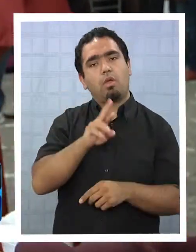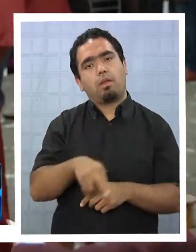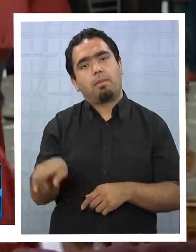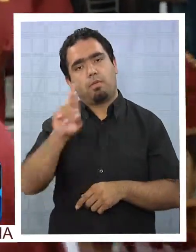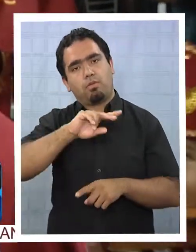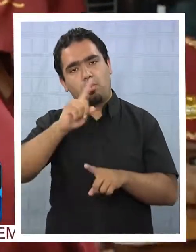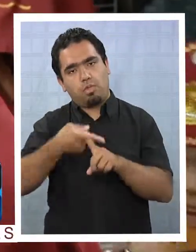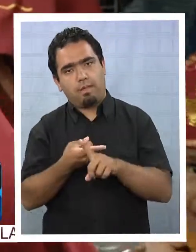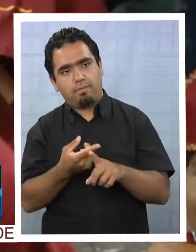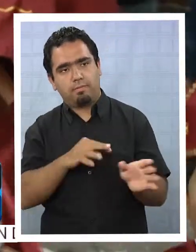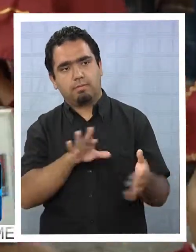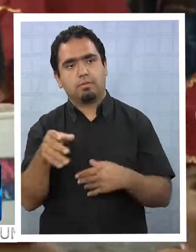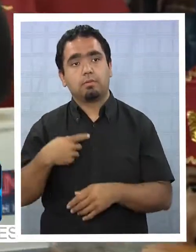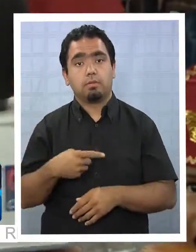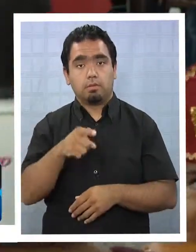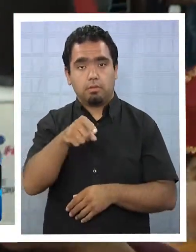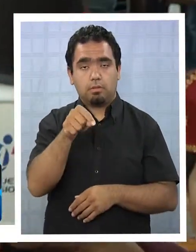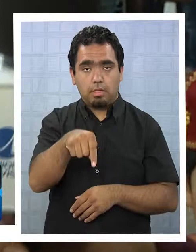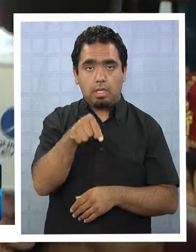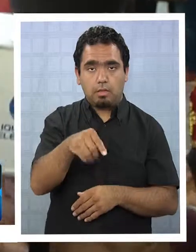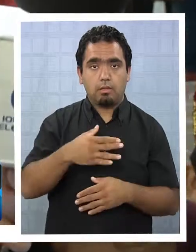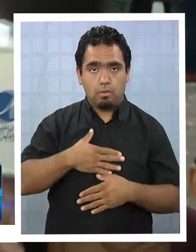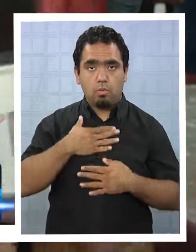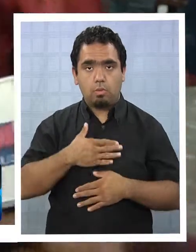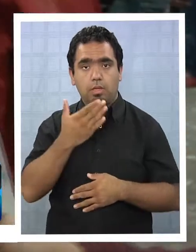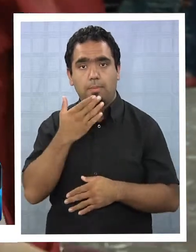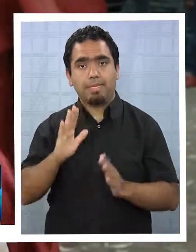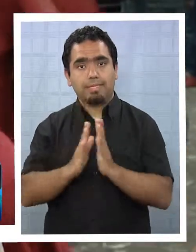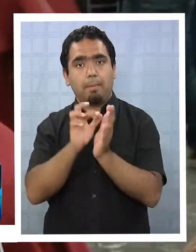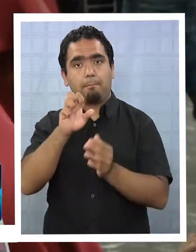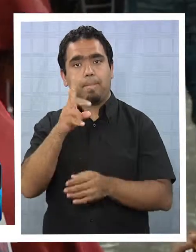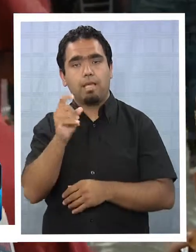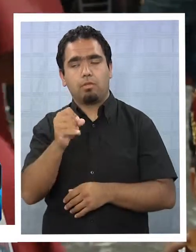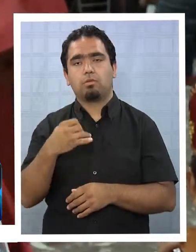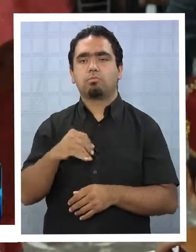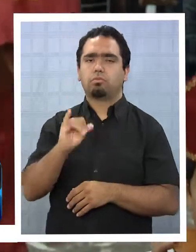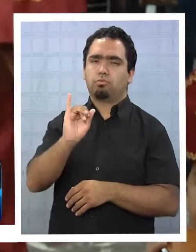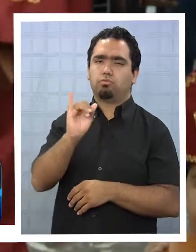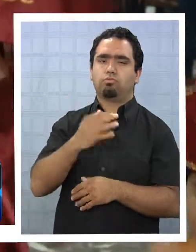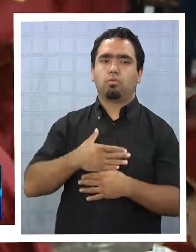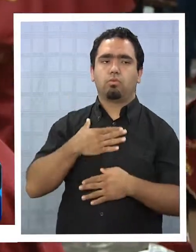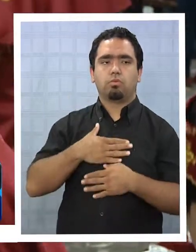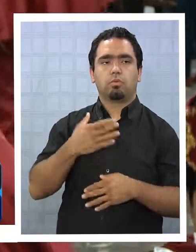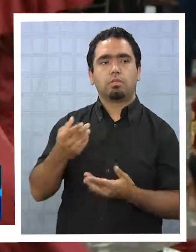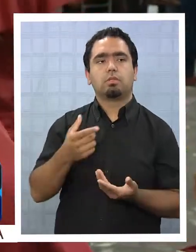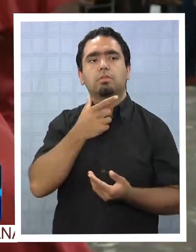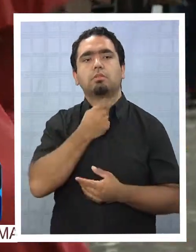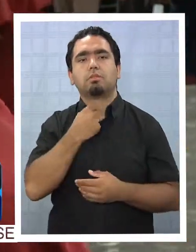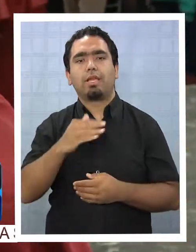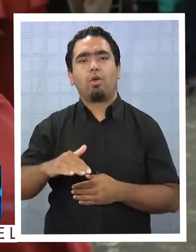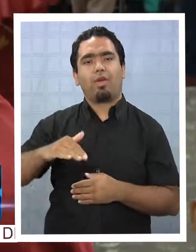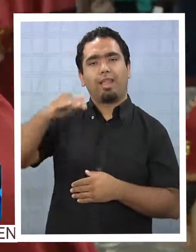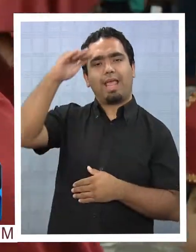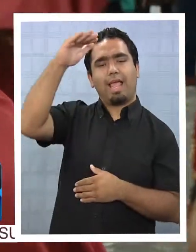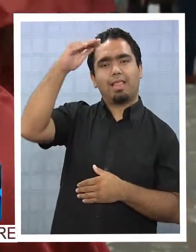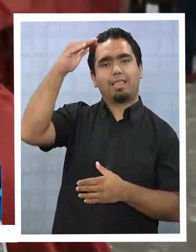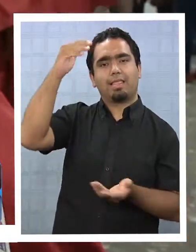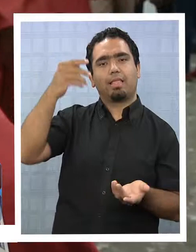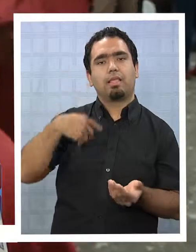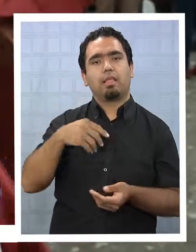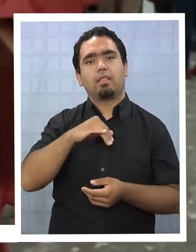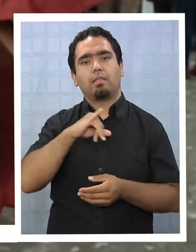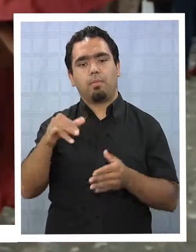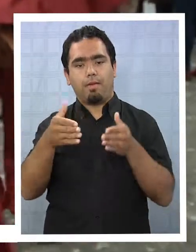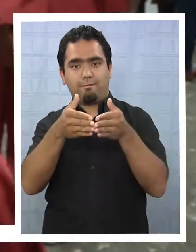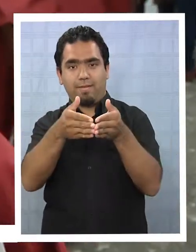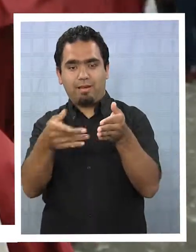sí? ¿Y acá te gusta venir también para San Pedro? Sí, me gustaría ser grande para que yo vaya en el